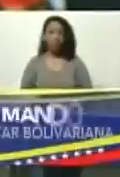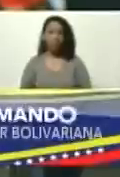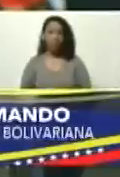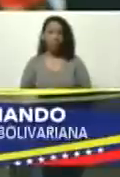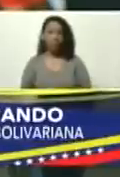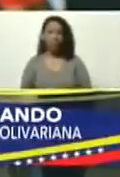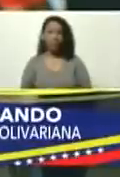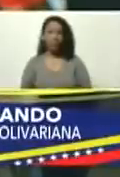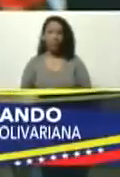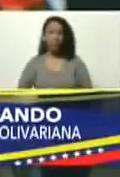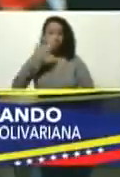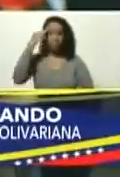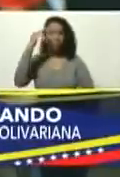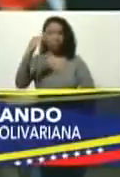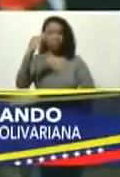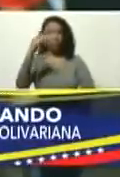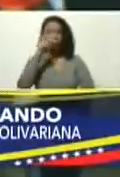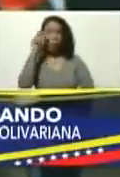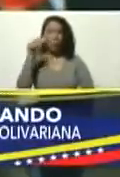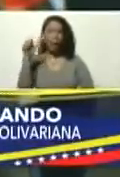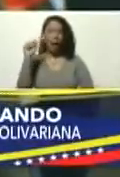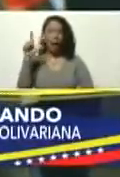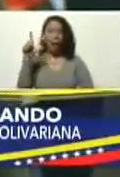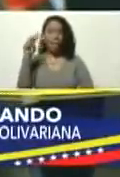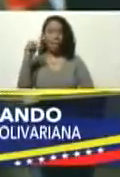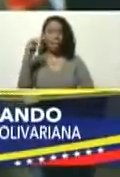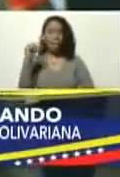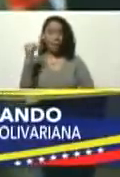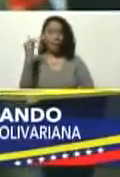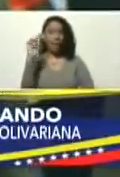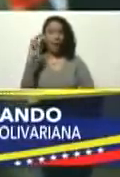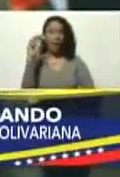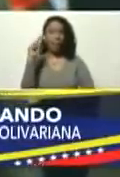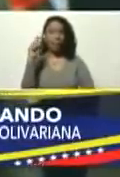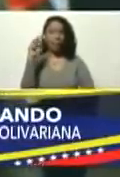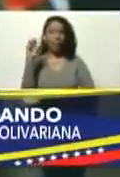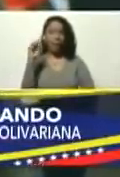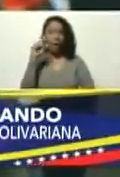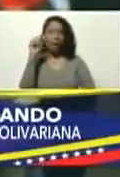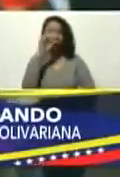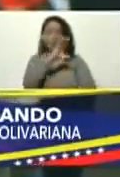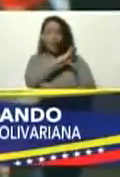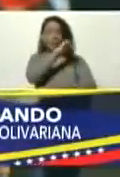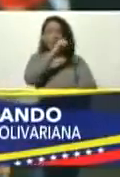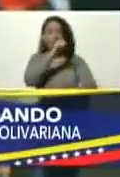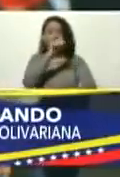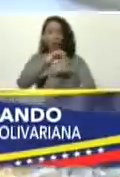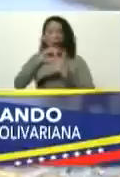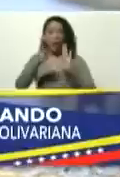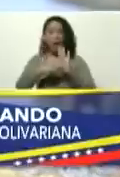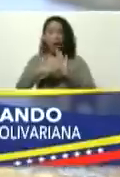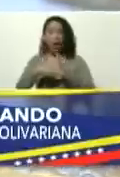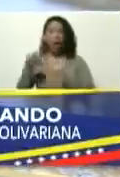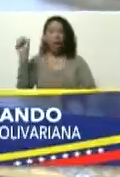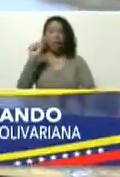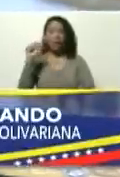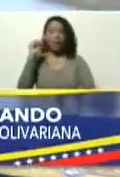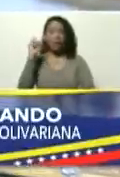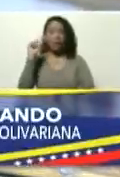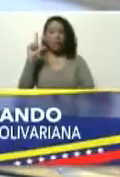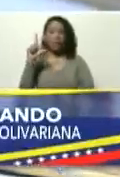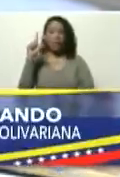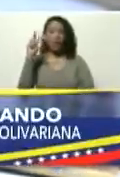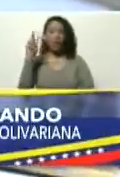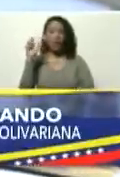el almirante Velázquez Bastidas y el mayor general Silva Aponte. Me